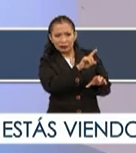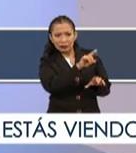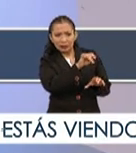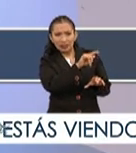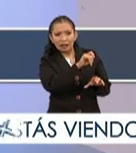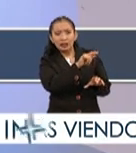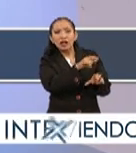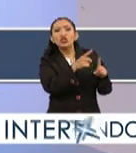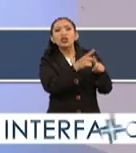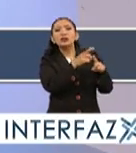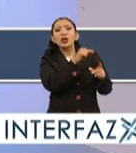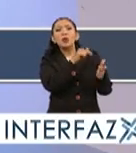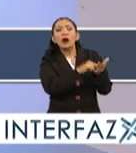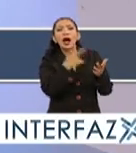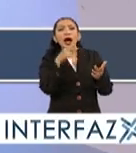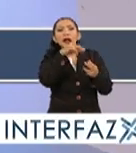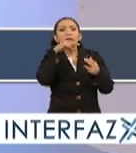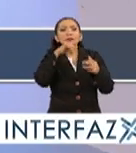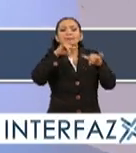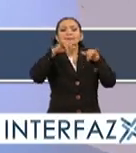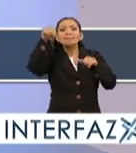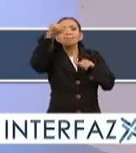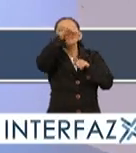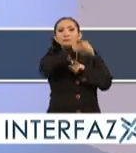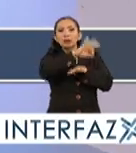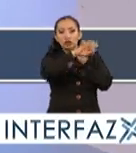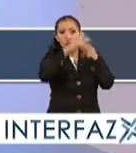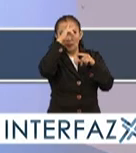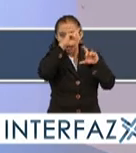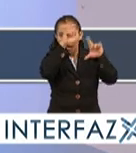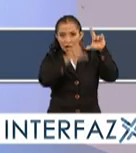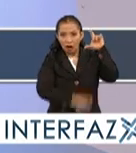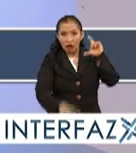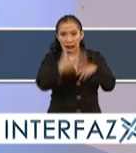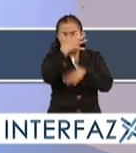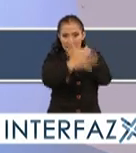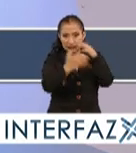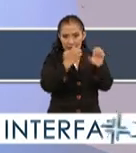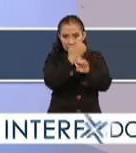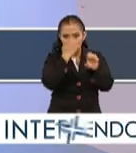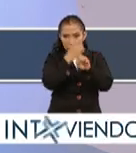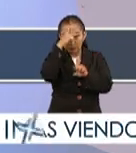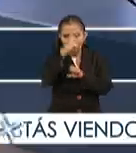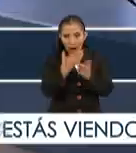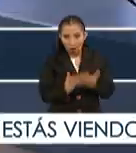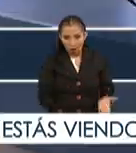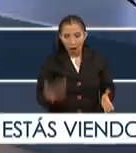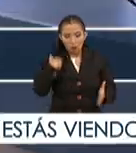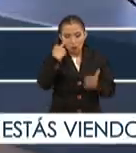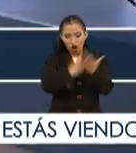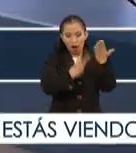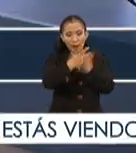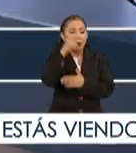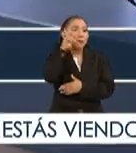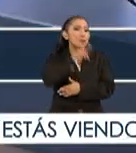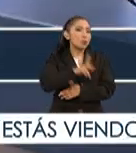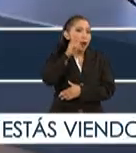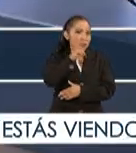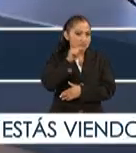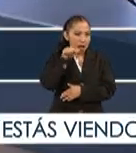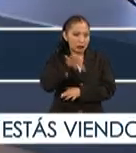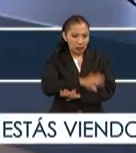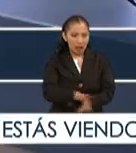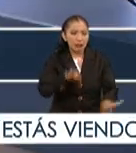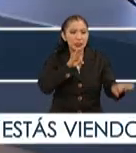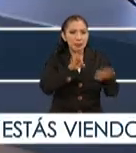digitales, ¿en dónde están? ¿En qué zonas geográficas las podemos encontrar? En todo el país, están en 15 entidades del país. Ahora hicimos un programa piloto, el cual